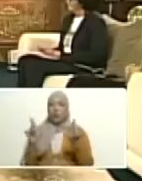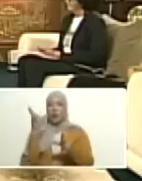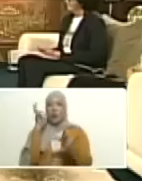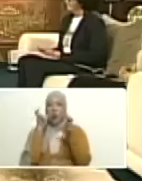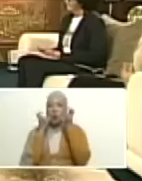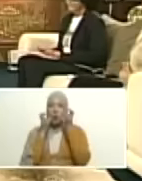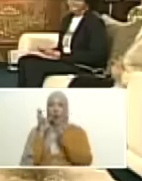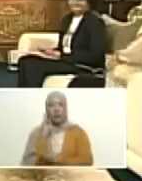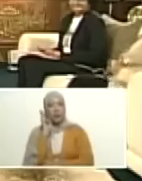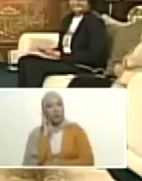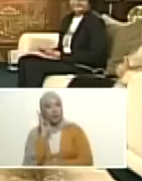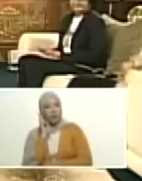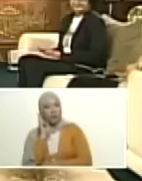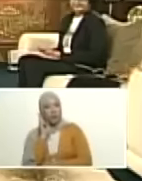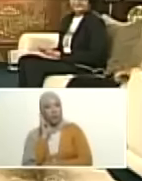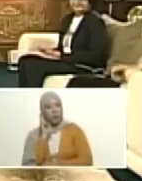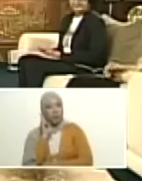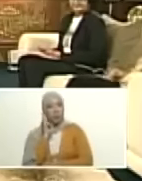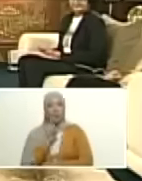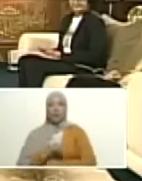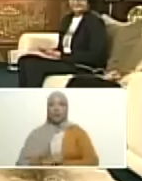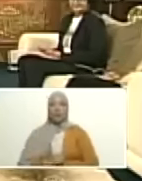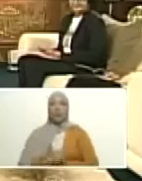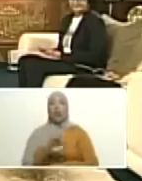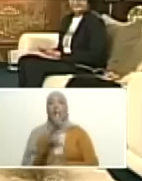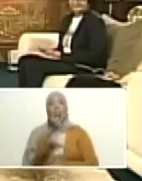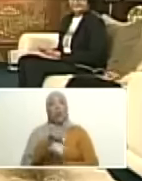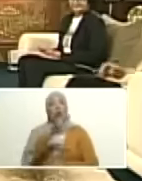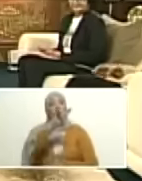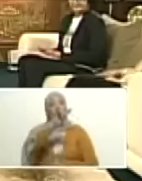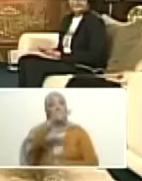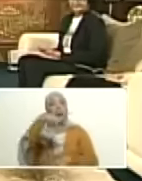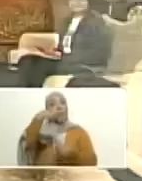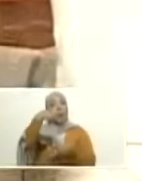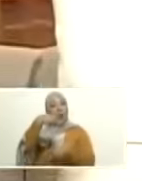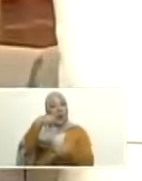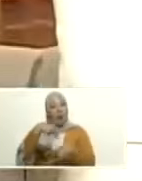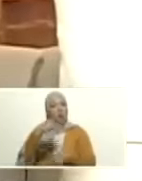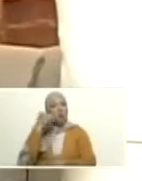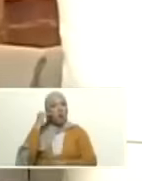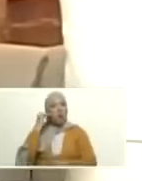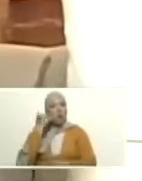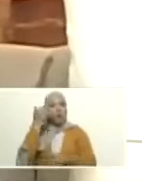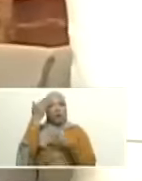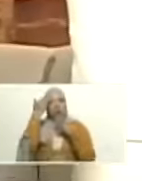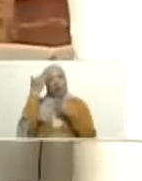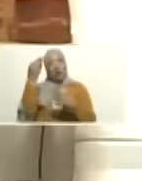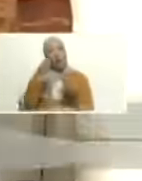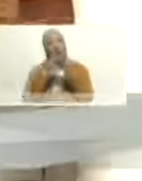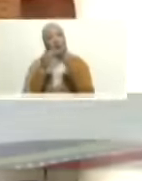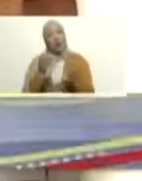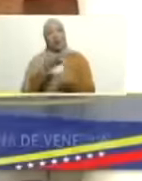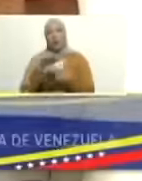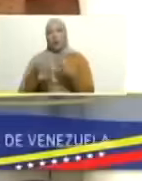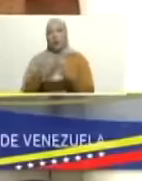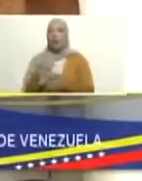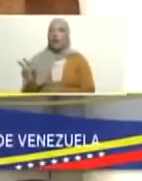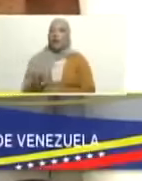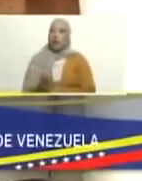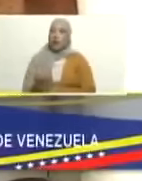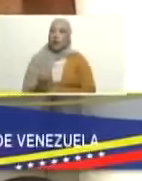escuchan por medios, redes, calles y paredes. Mi saludo a lo largo y ancho de